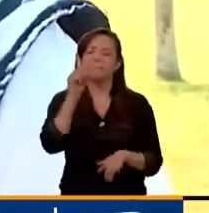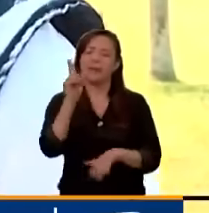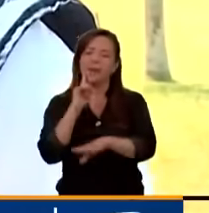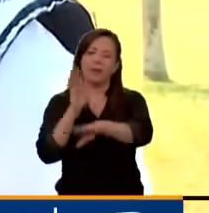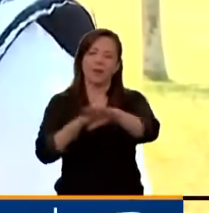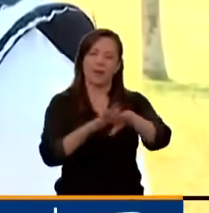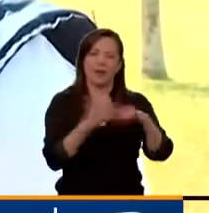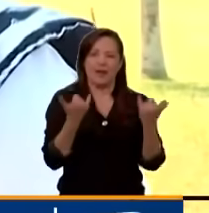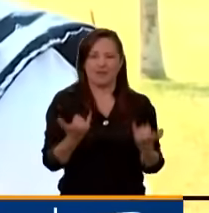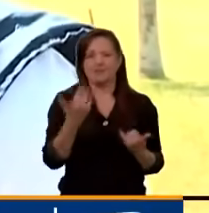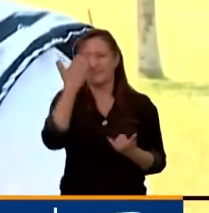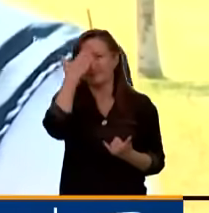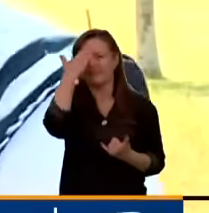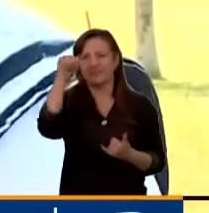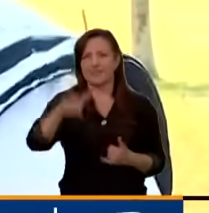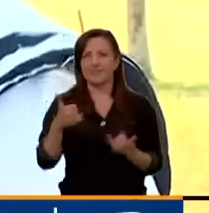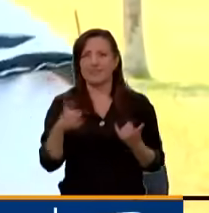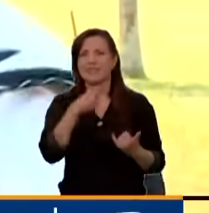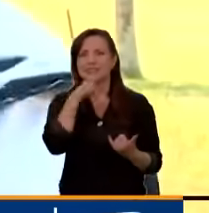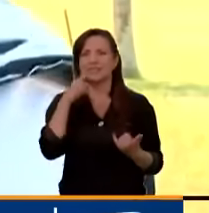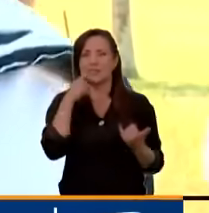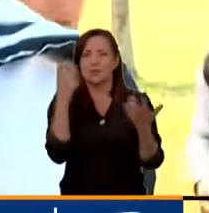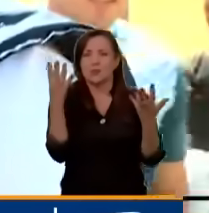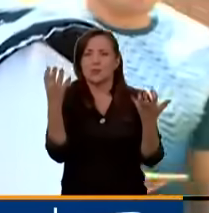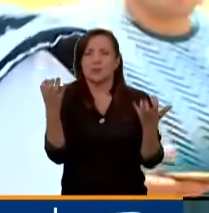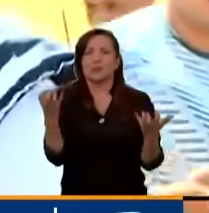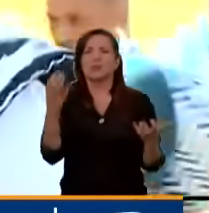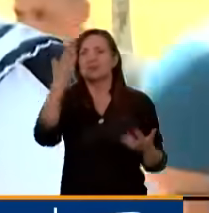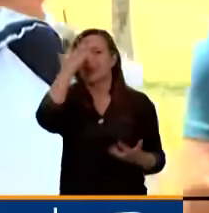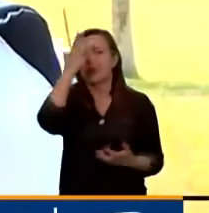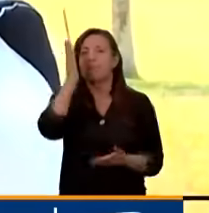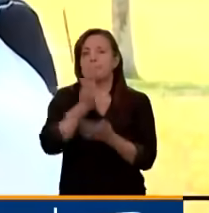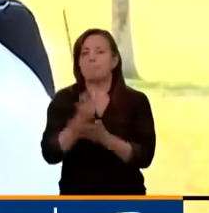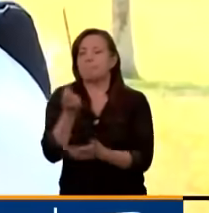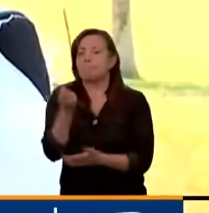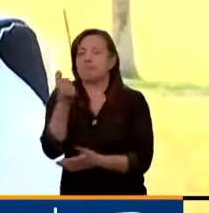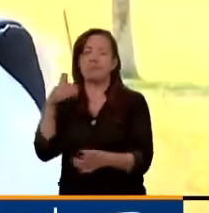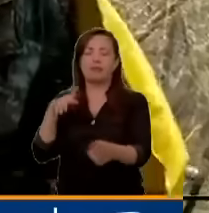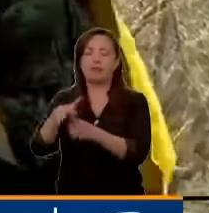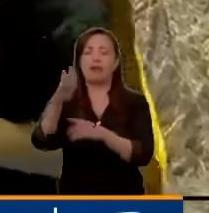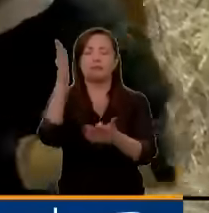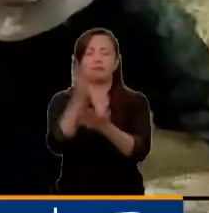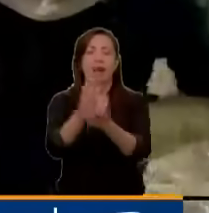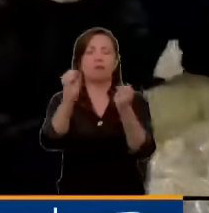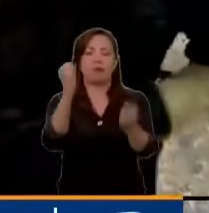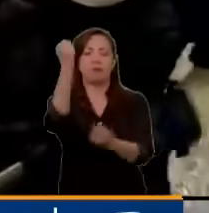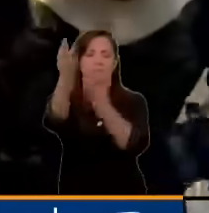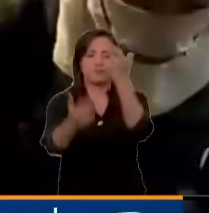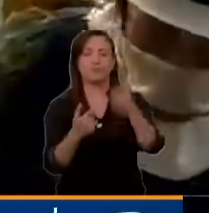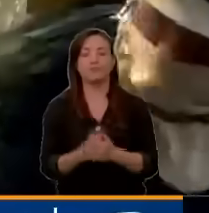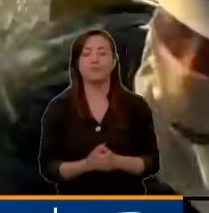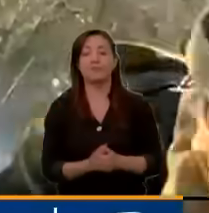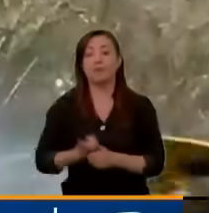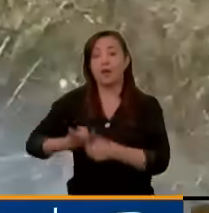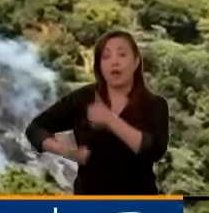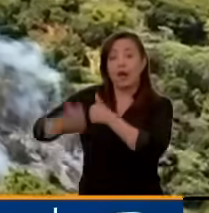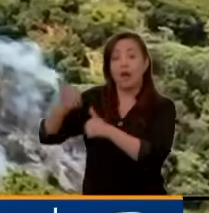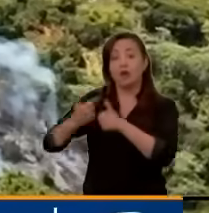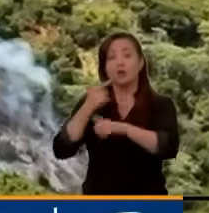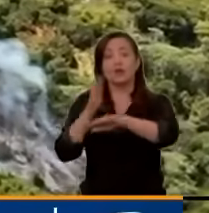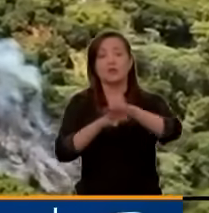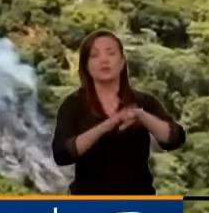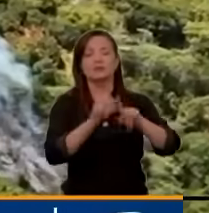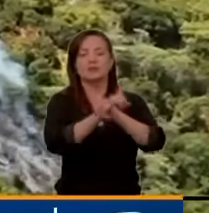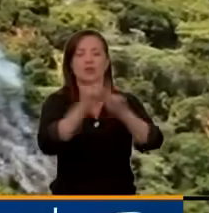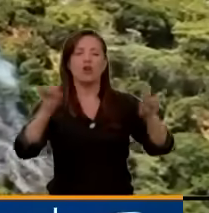una temporada seca que fácilmente por cualquier causa se puede generar incendios. Las autoridades pidieron no hacer